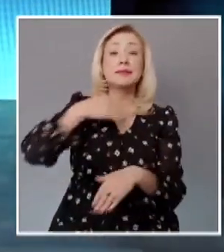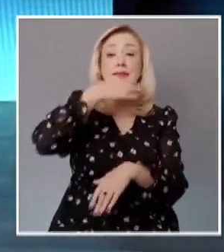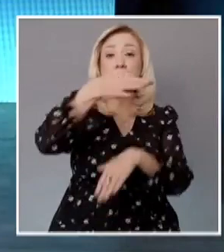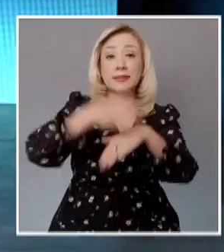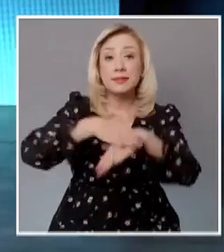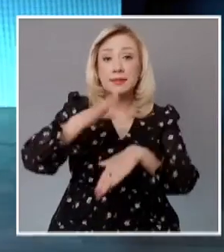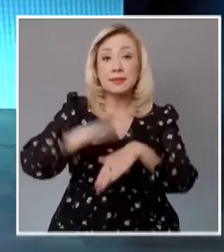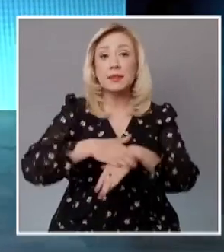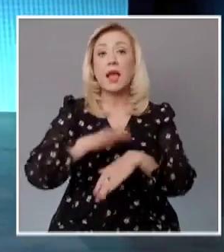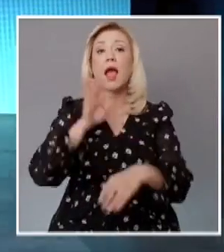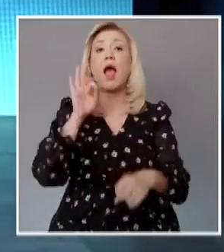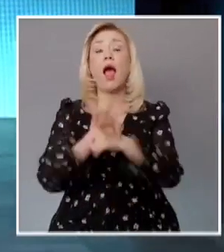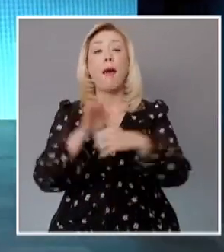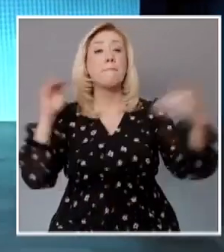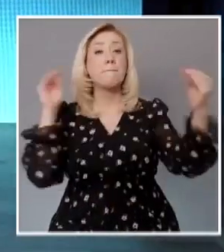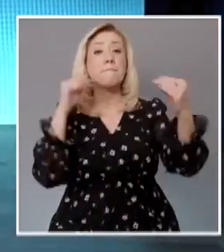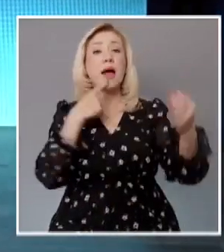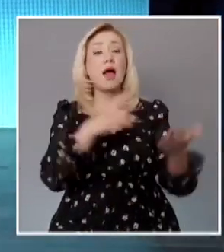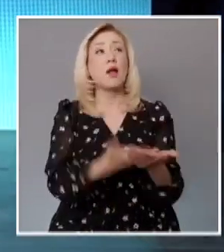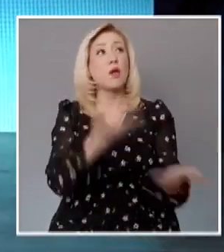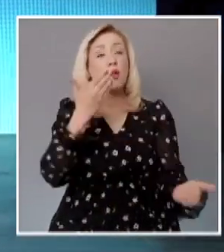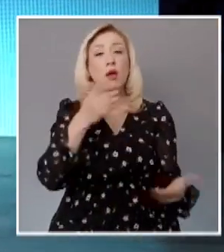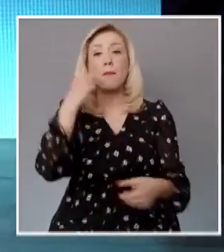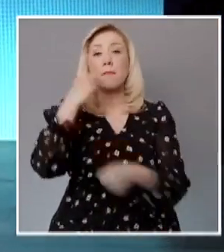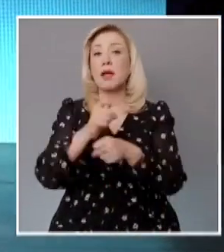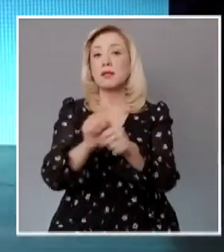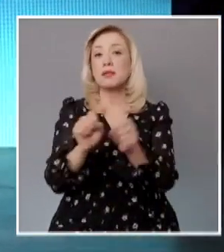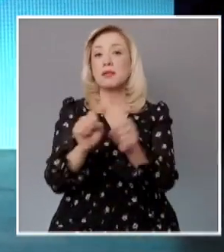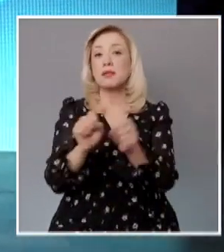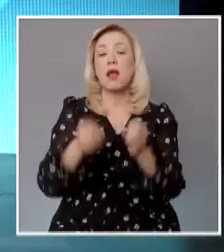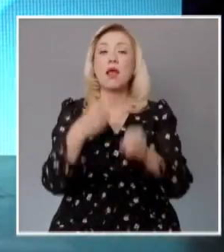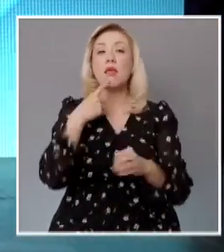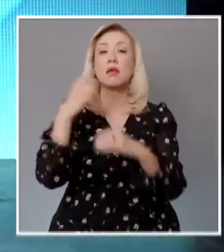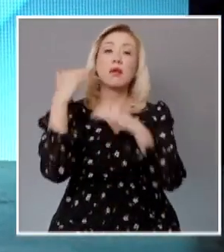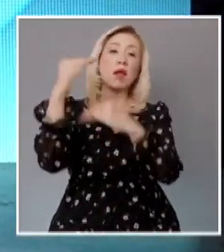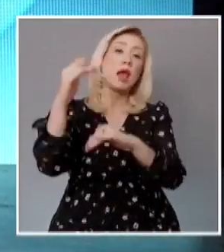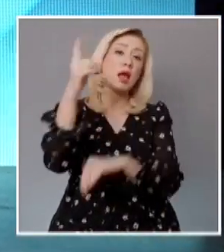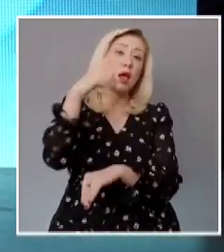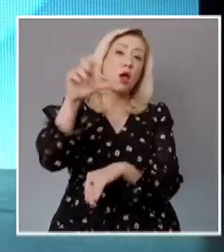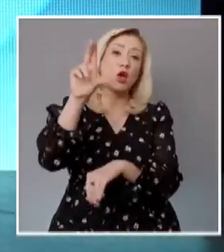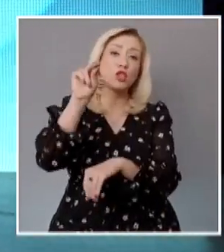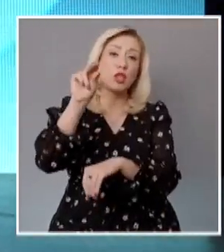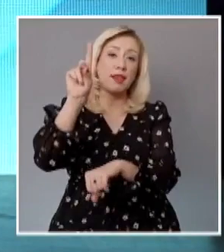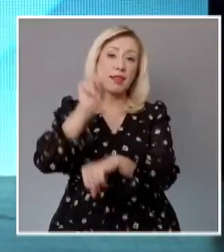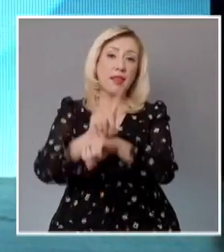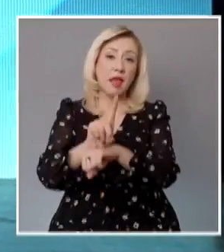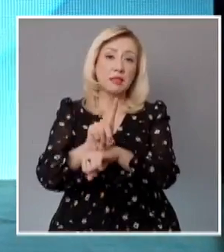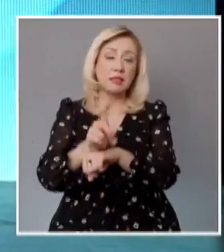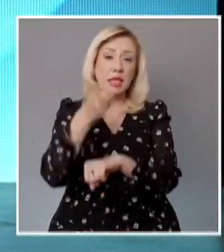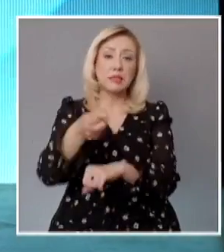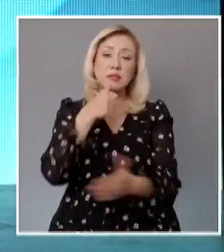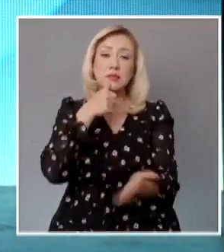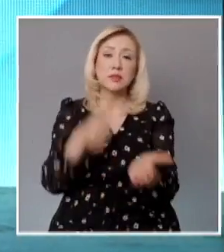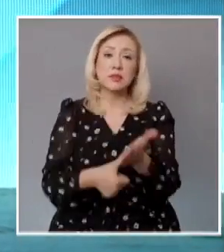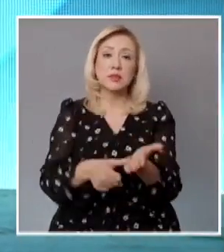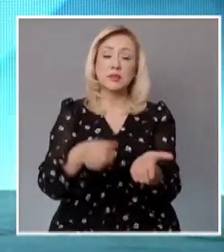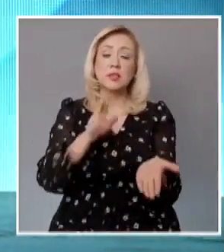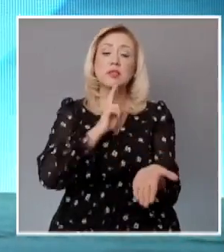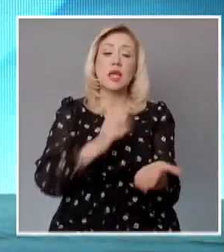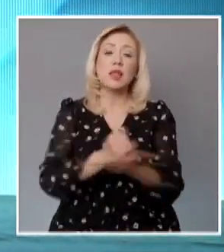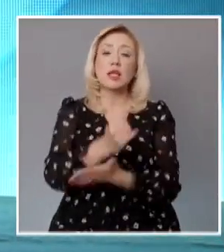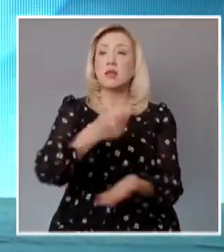amparo, la primera sala de la Corte fijó un plazo de 180 días a partir de la notificación de la sentencia. Esto para